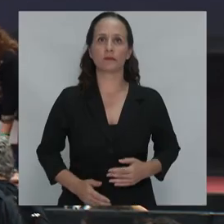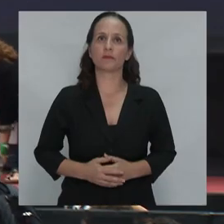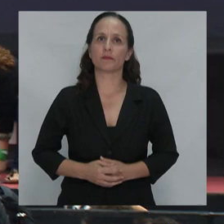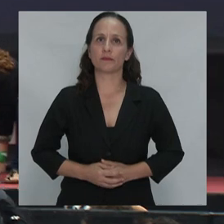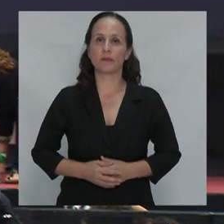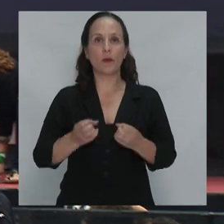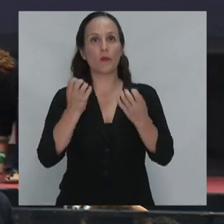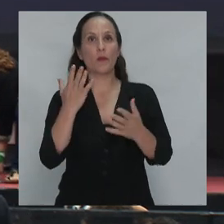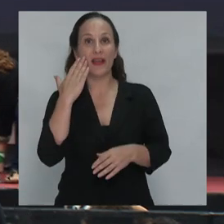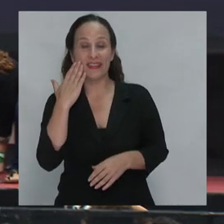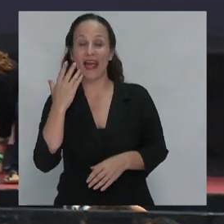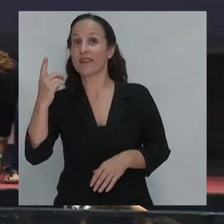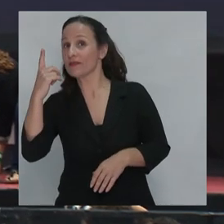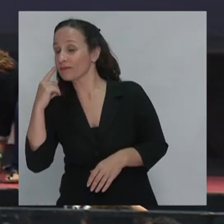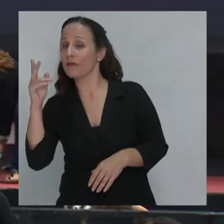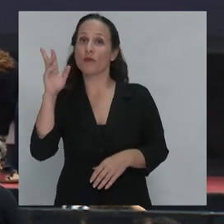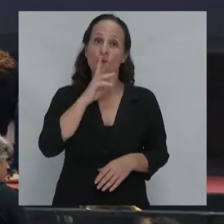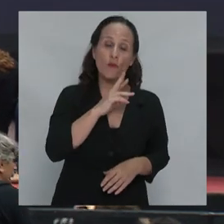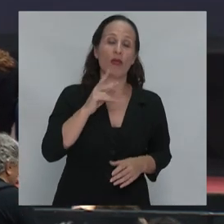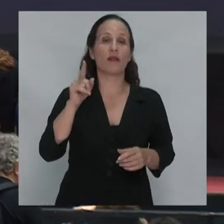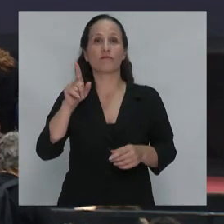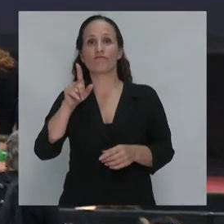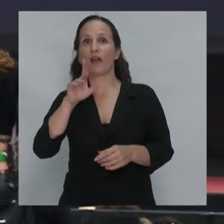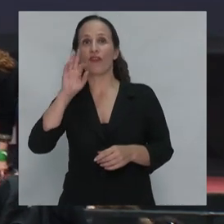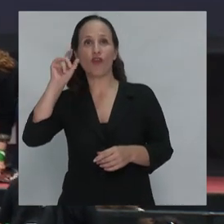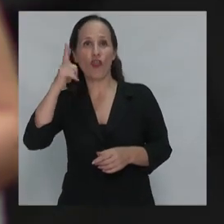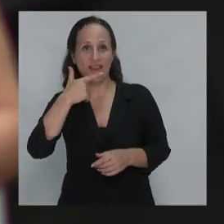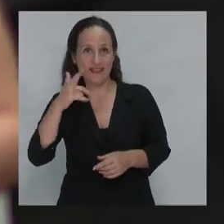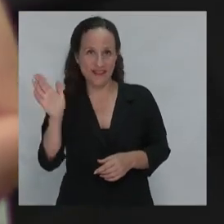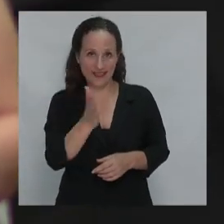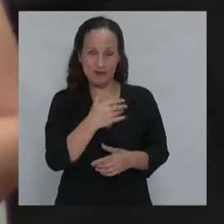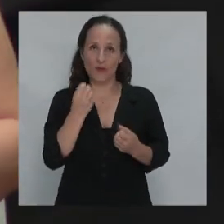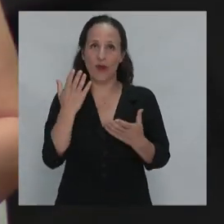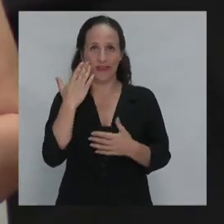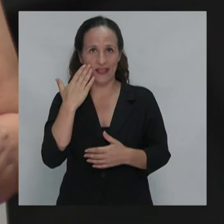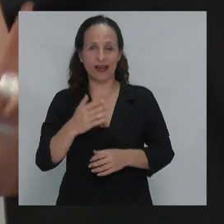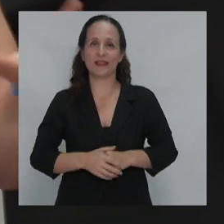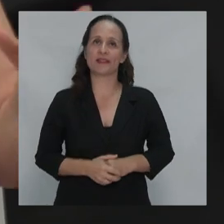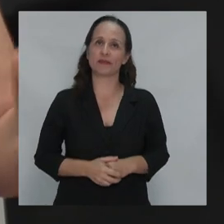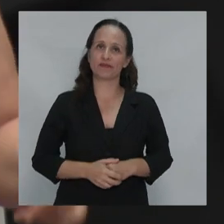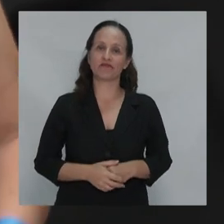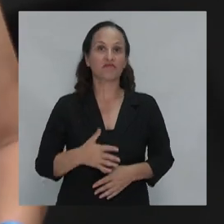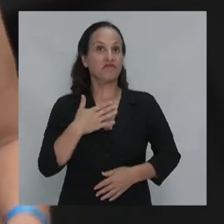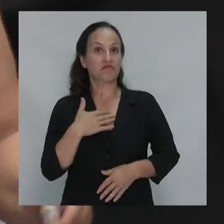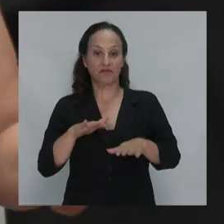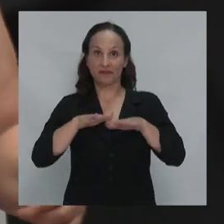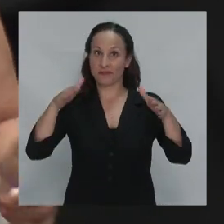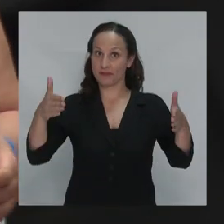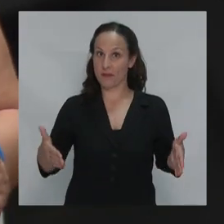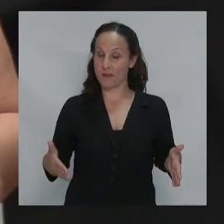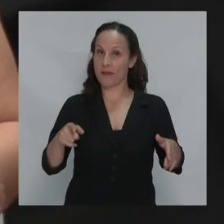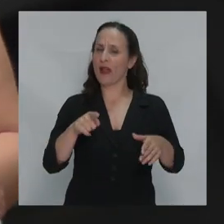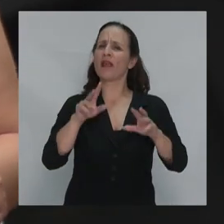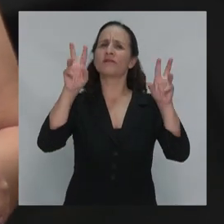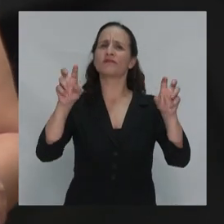a todos, a todes. Antes que nada, quisiera reflexionar en relación al nombre de esta mesa en defensa de